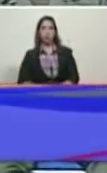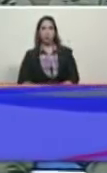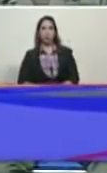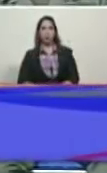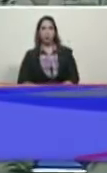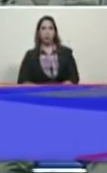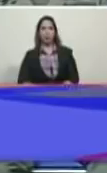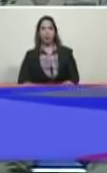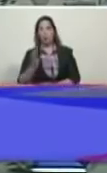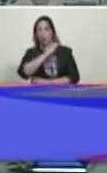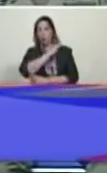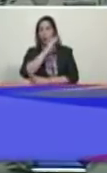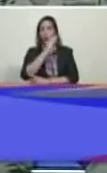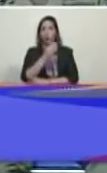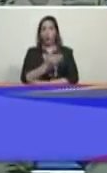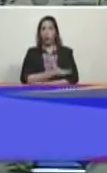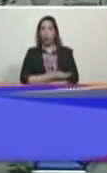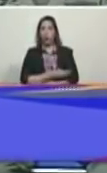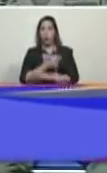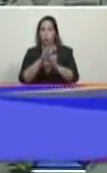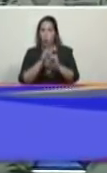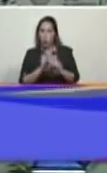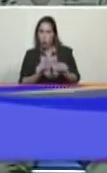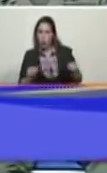la fuerza territorial